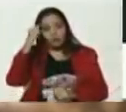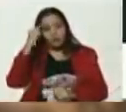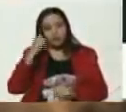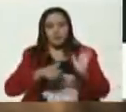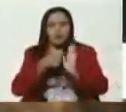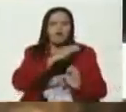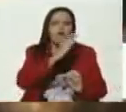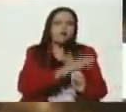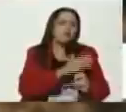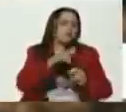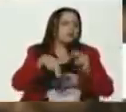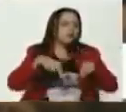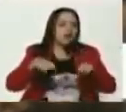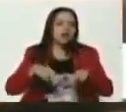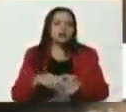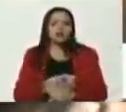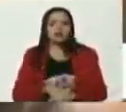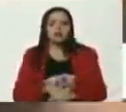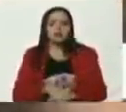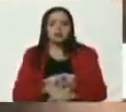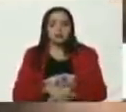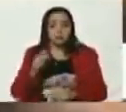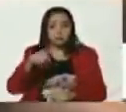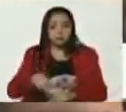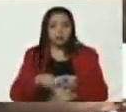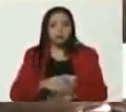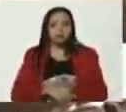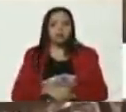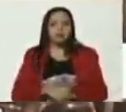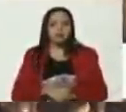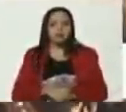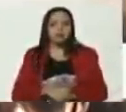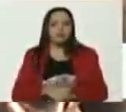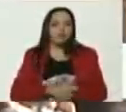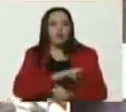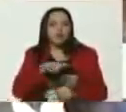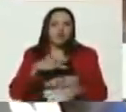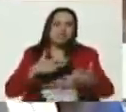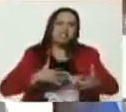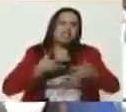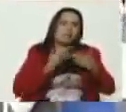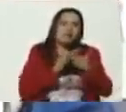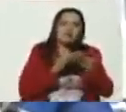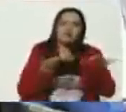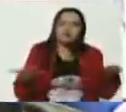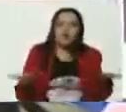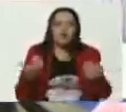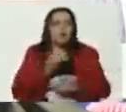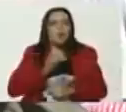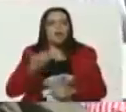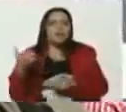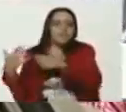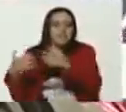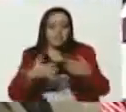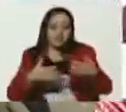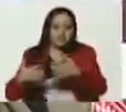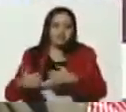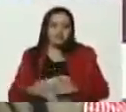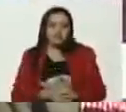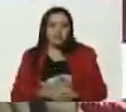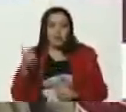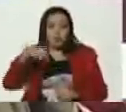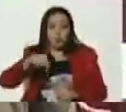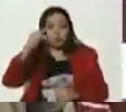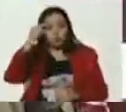fuerte que nunca. Hoy día nosotros nos sentimos en disposición de dar cualquier batalla. Hoy